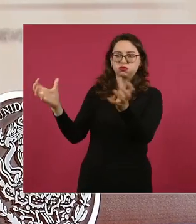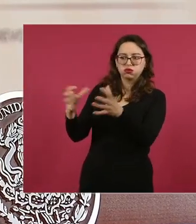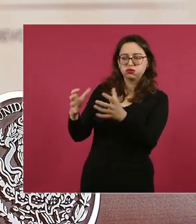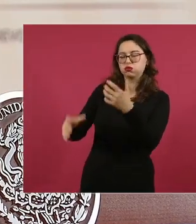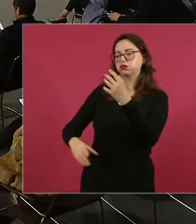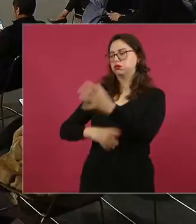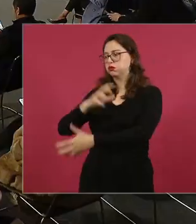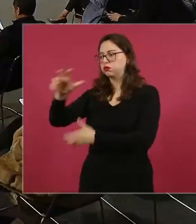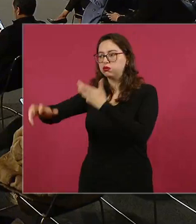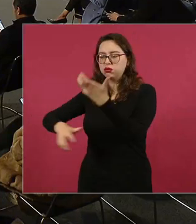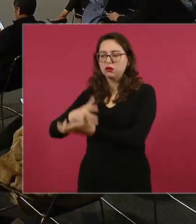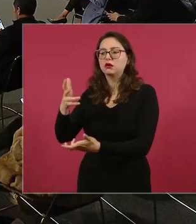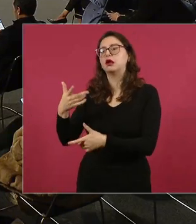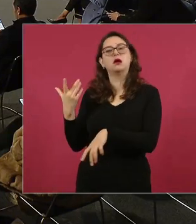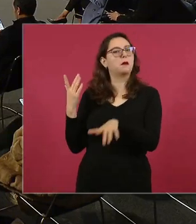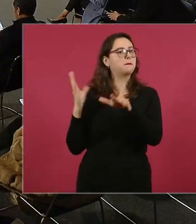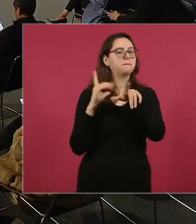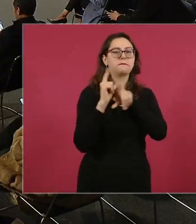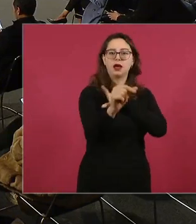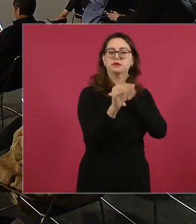Aquí está.